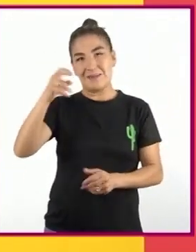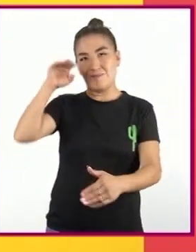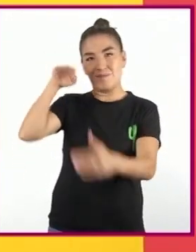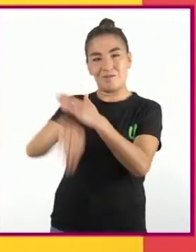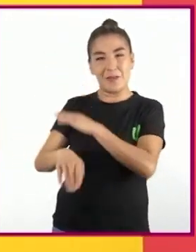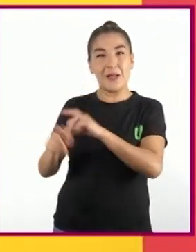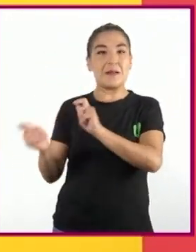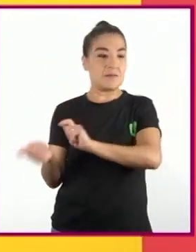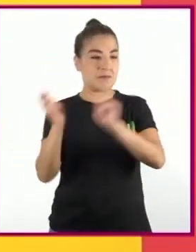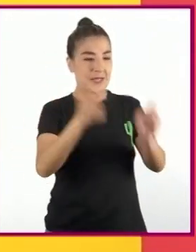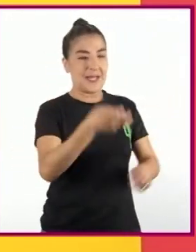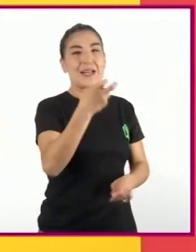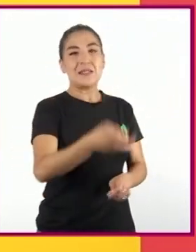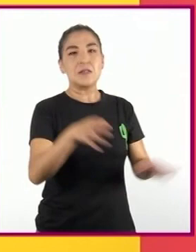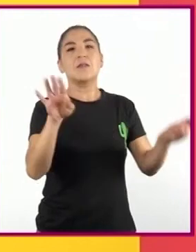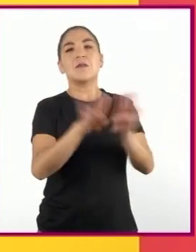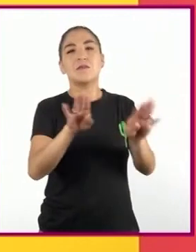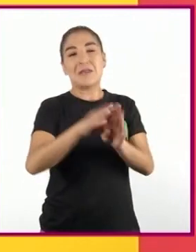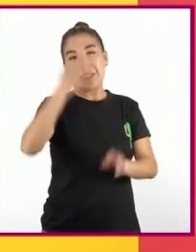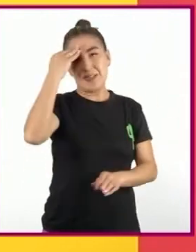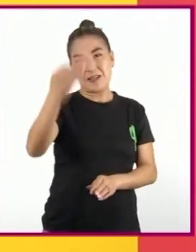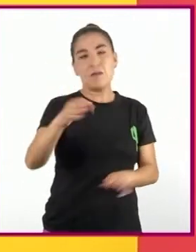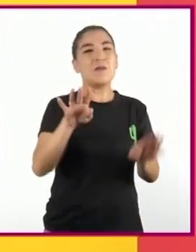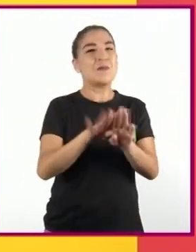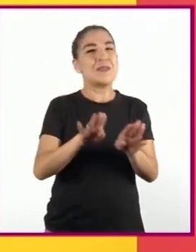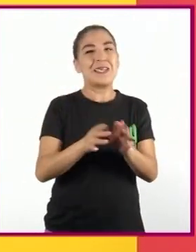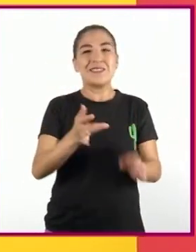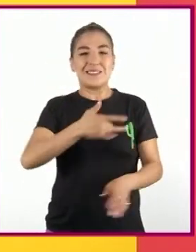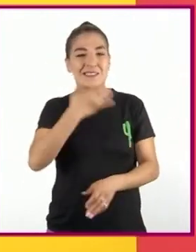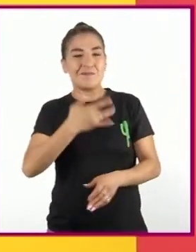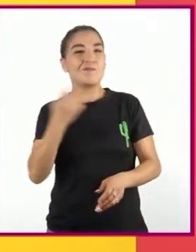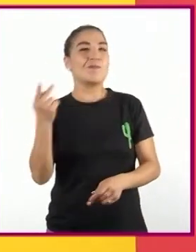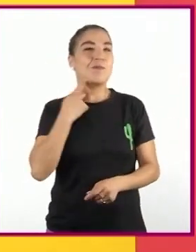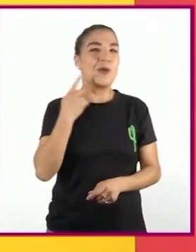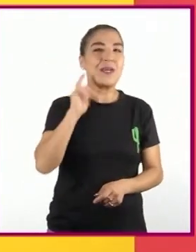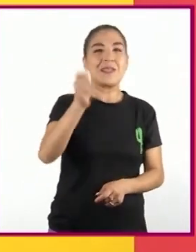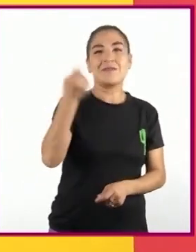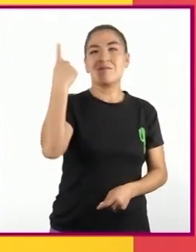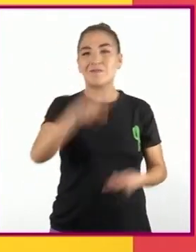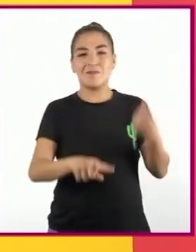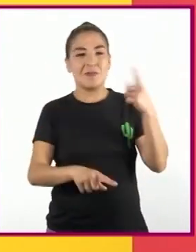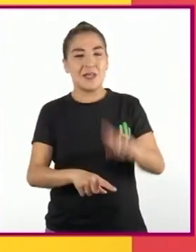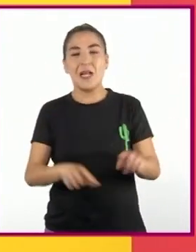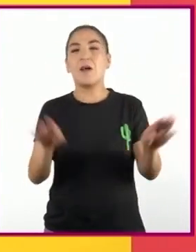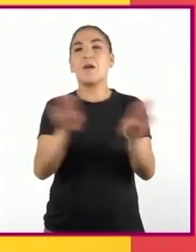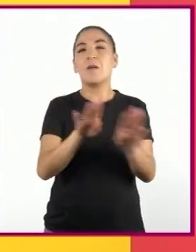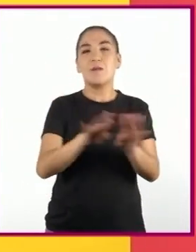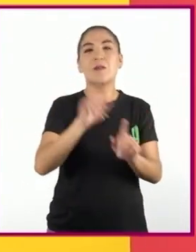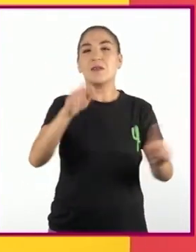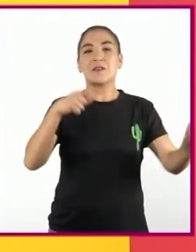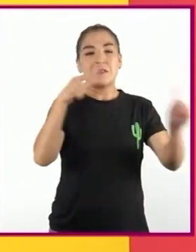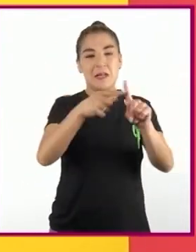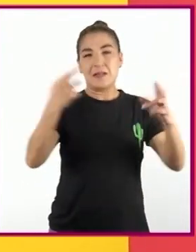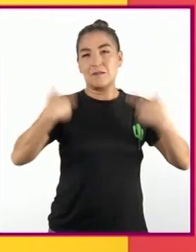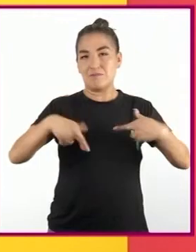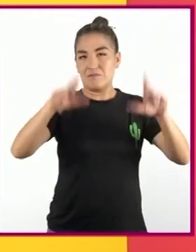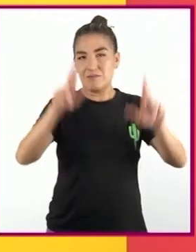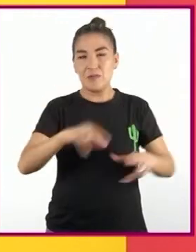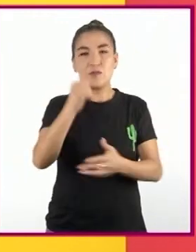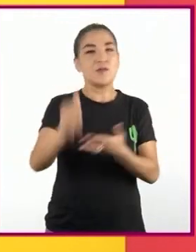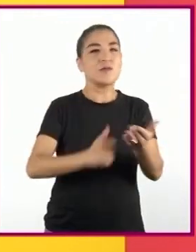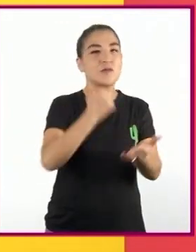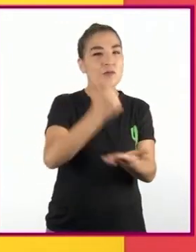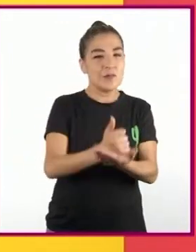que este periodo fue una época de inestabilidad política y bélica, representada en sus ciudades